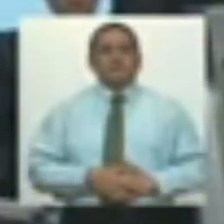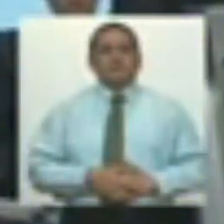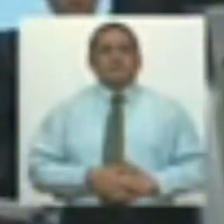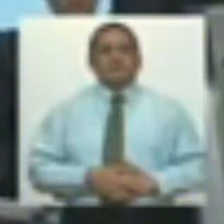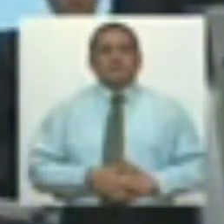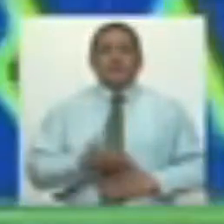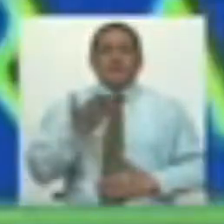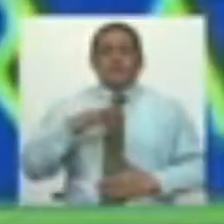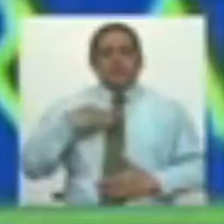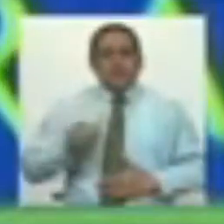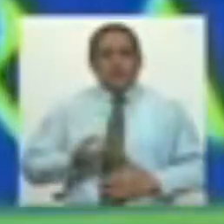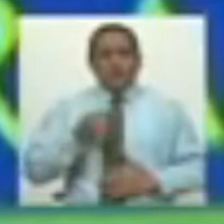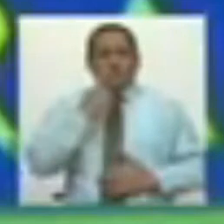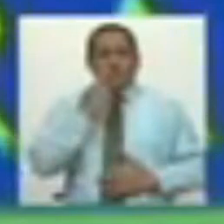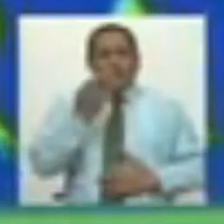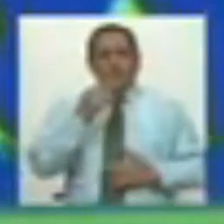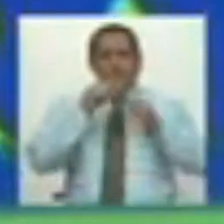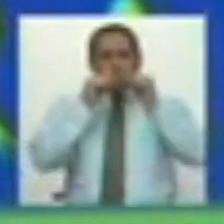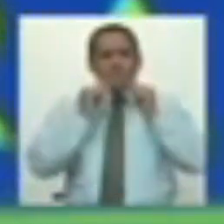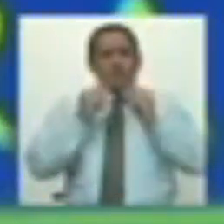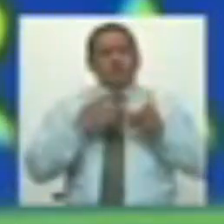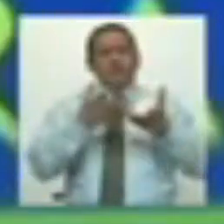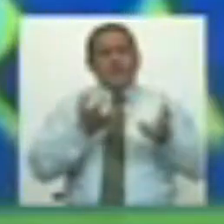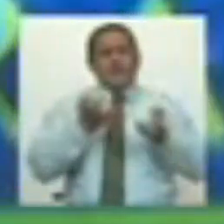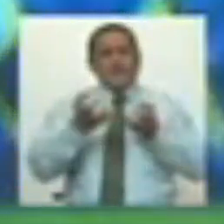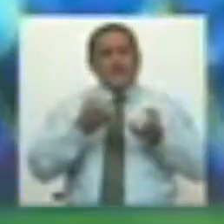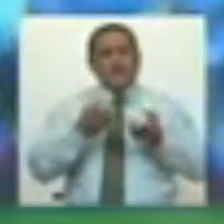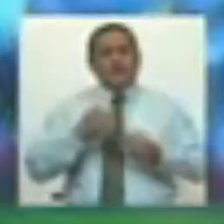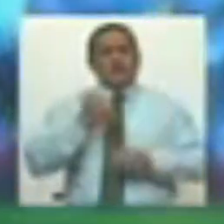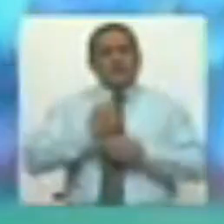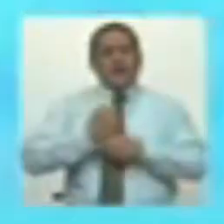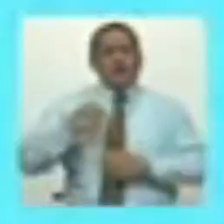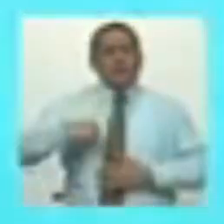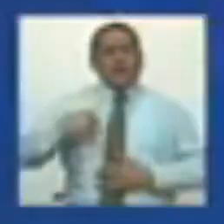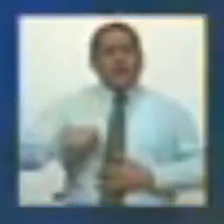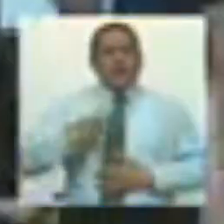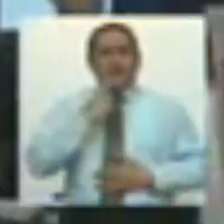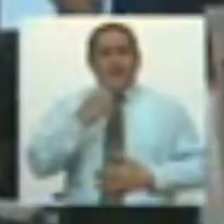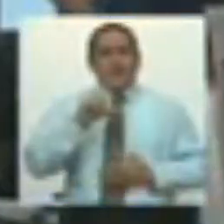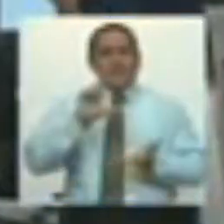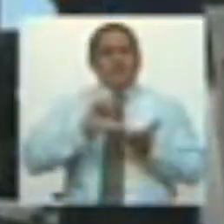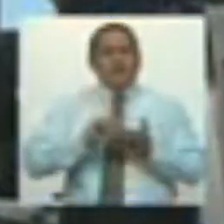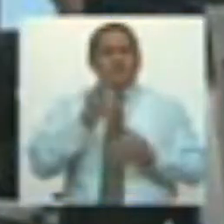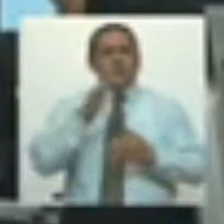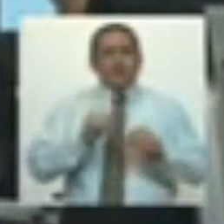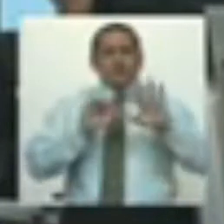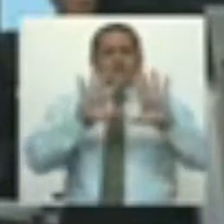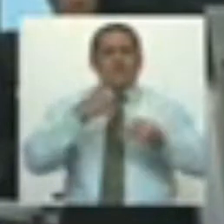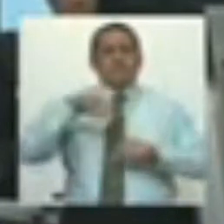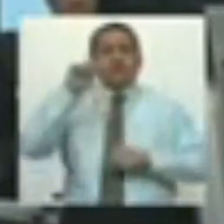señor cornejo usted quiere manejar la ciudad de linz que está próxima a los 10 millones de habitantes